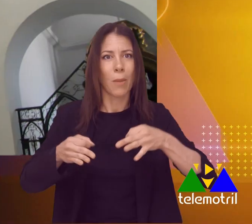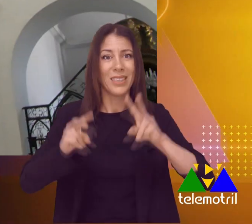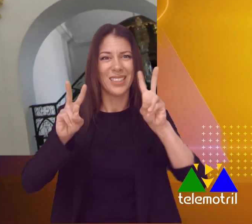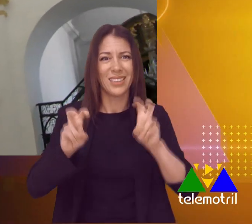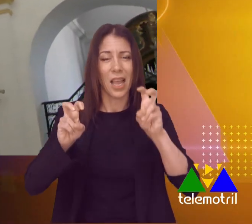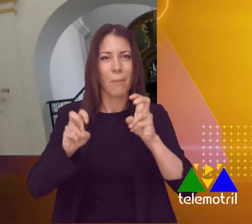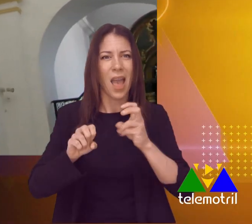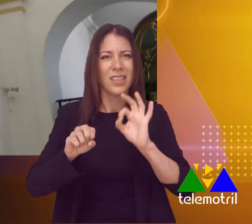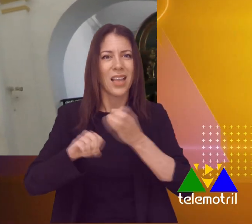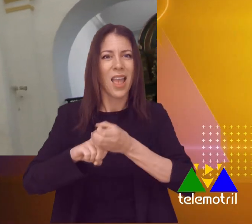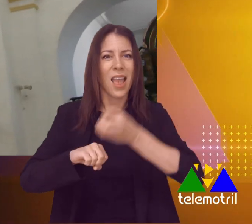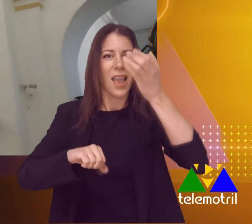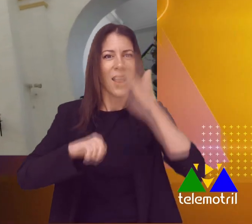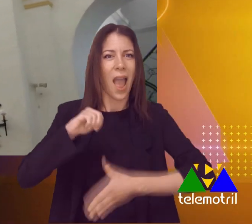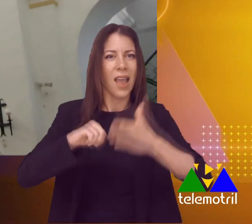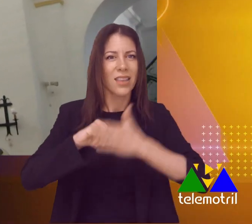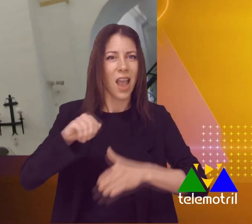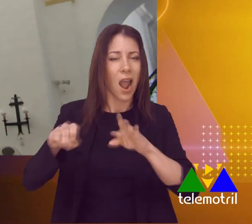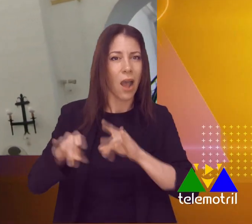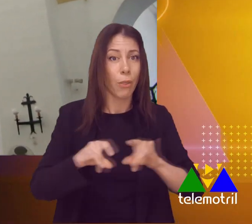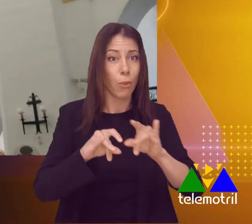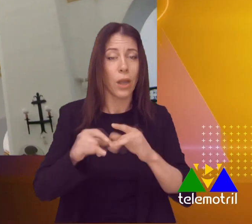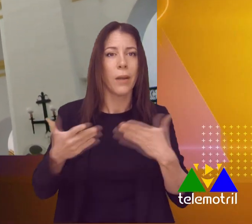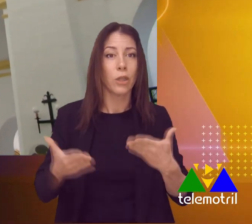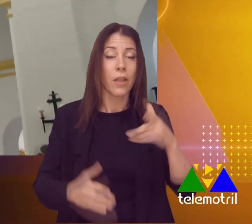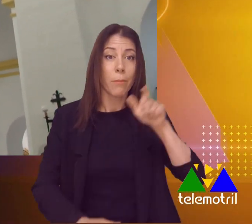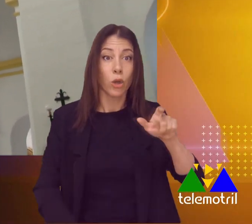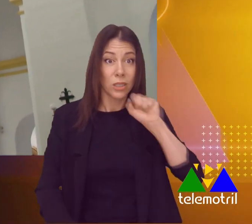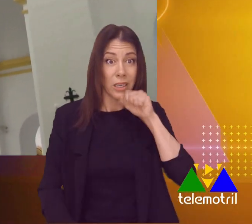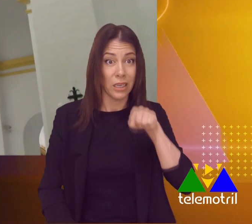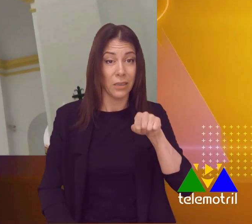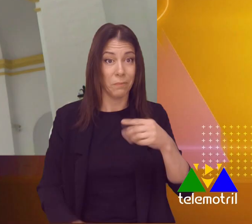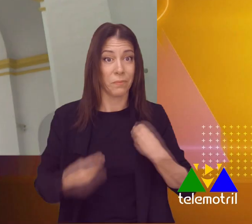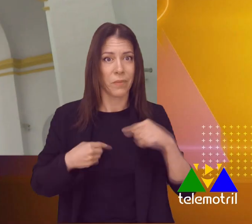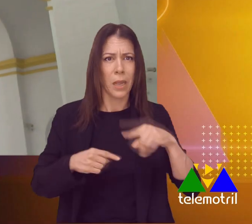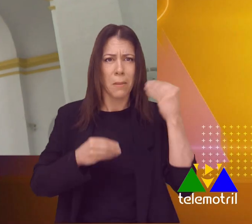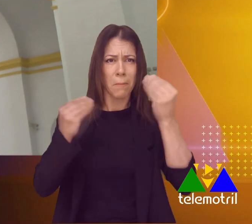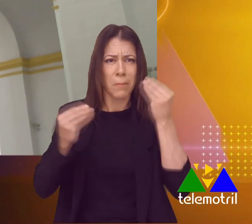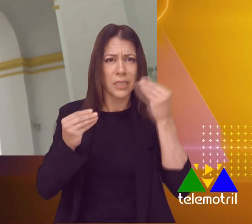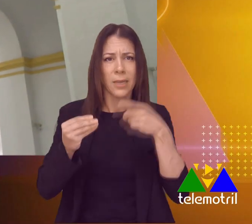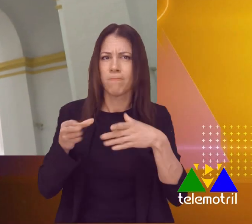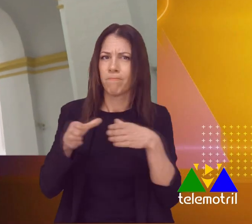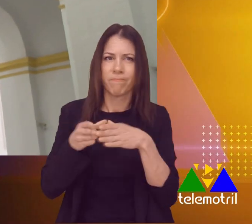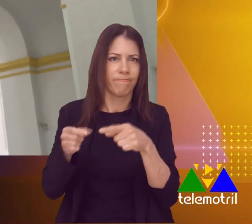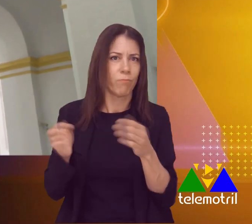azúcar, y empieza a crecer, y los motrileños de entonces empiezan a pensar que la iglesia es muy